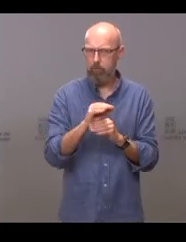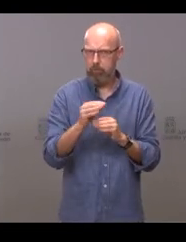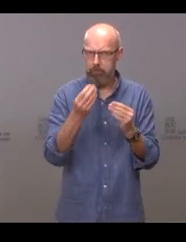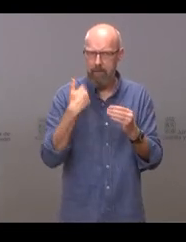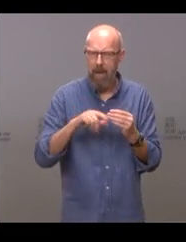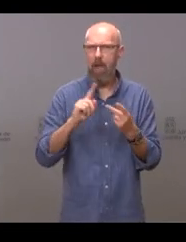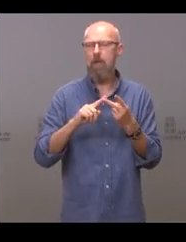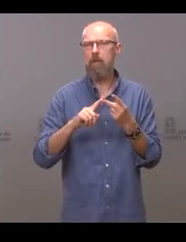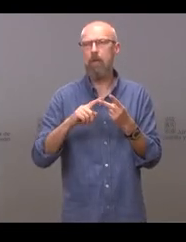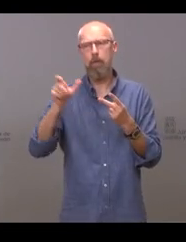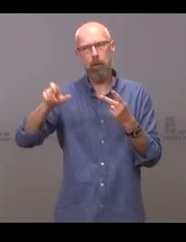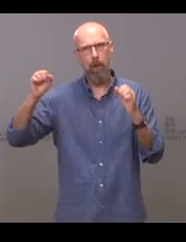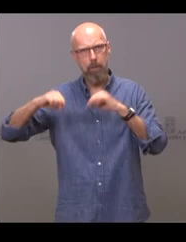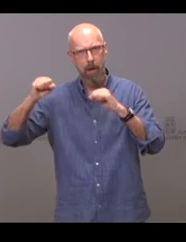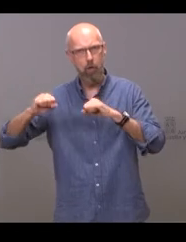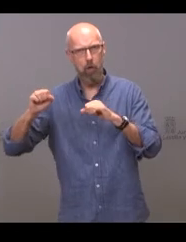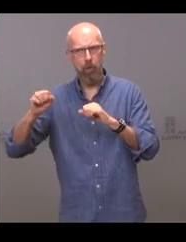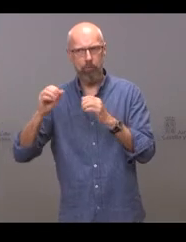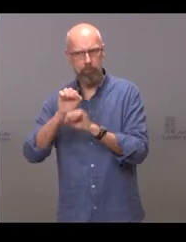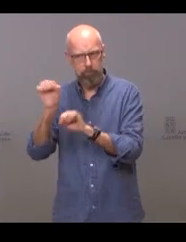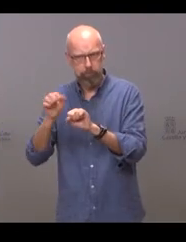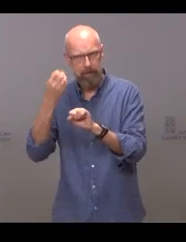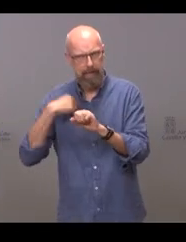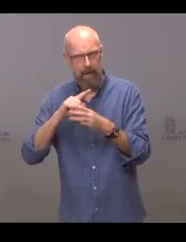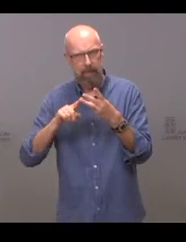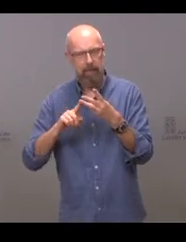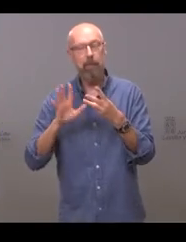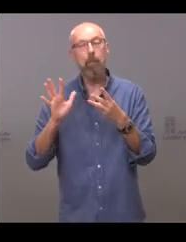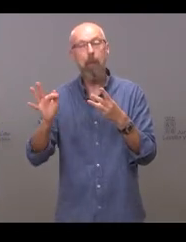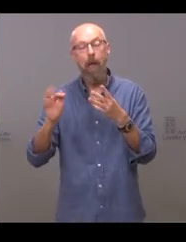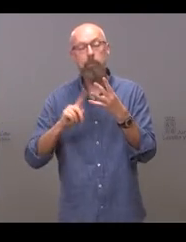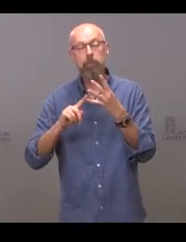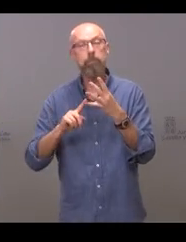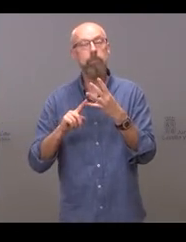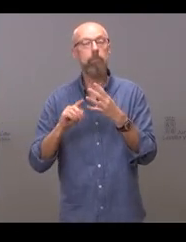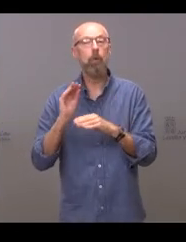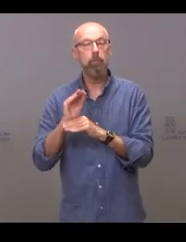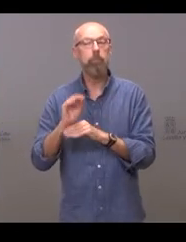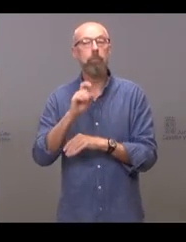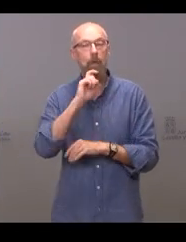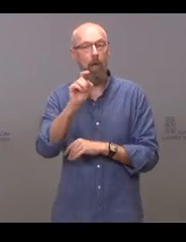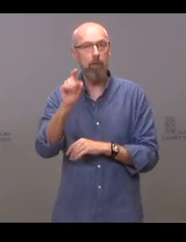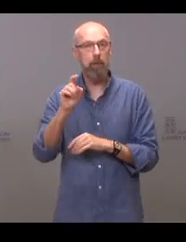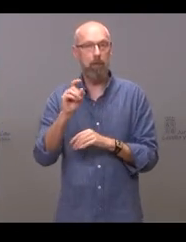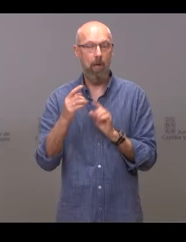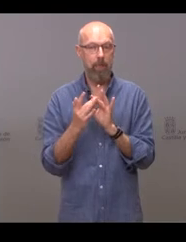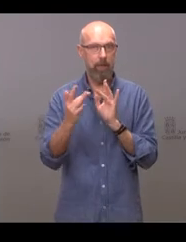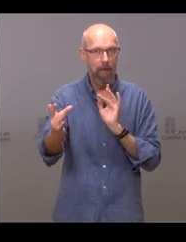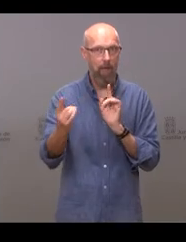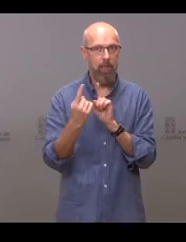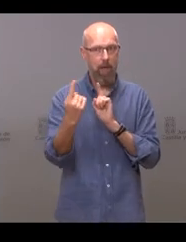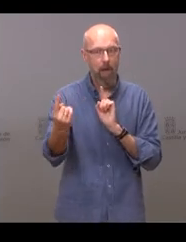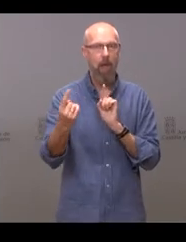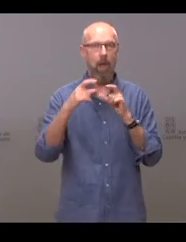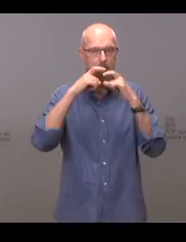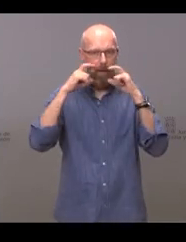y pidiendo a todo el mundo que sigan manteniendo las medidas de precaución de distancia de utilización de mascarillas etcétera